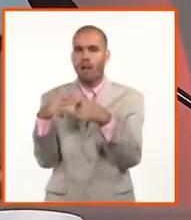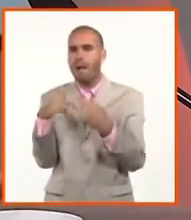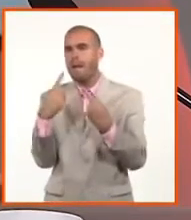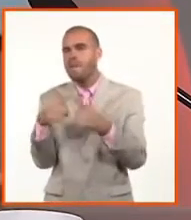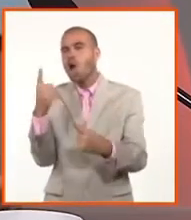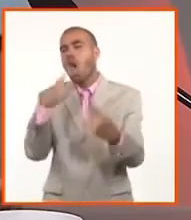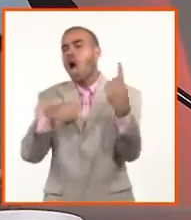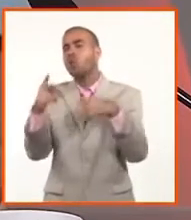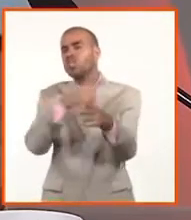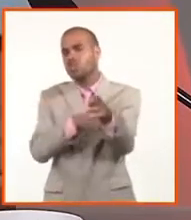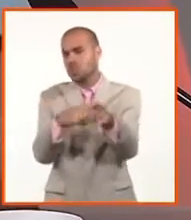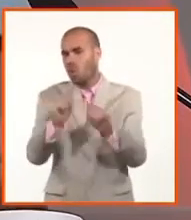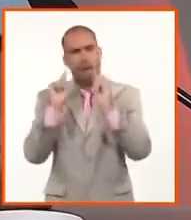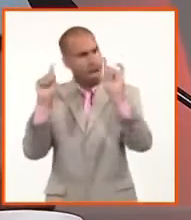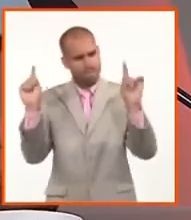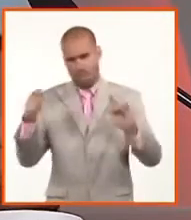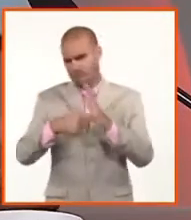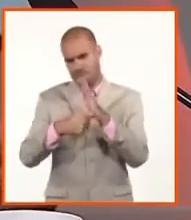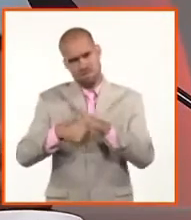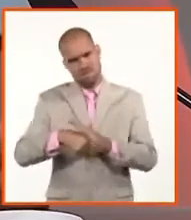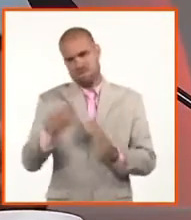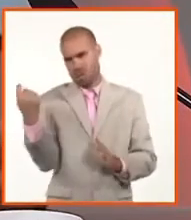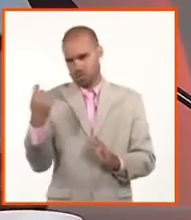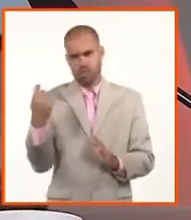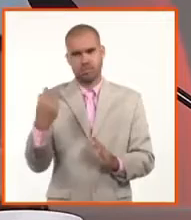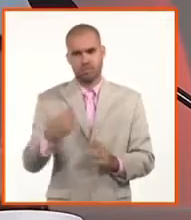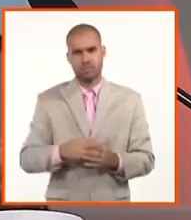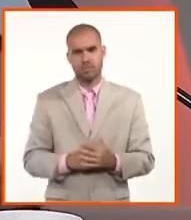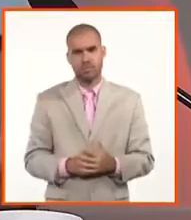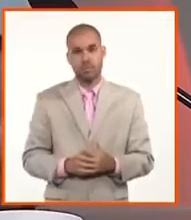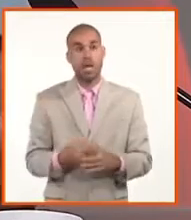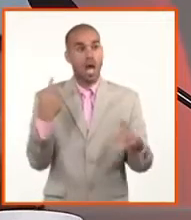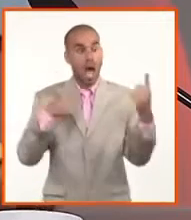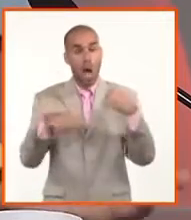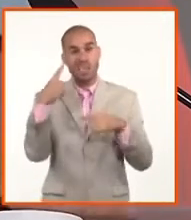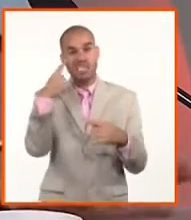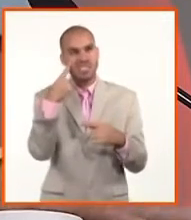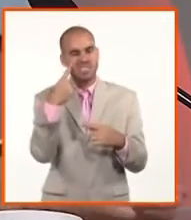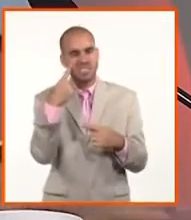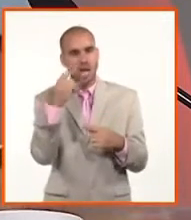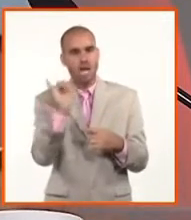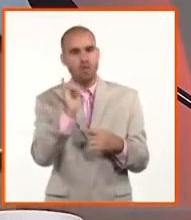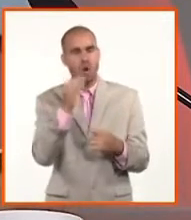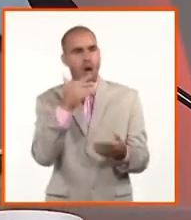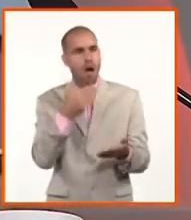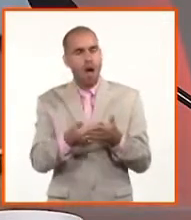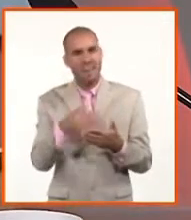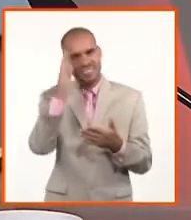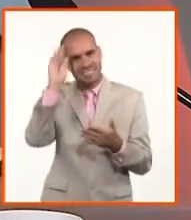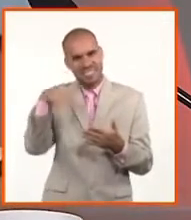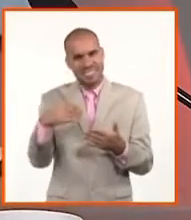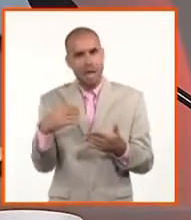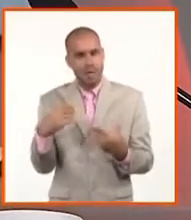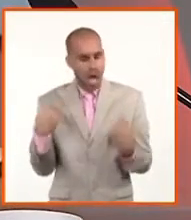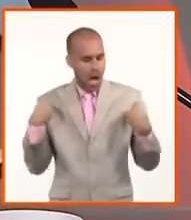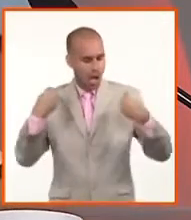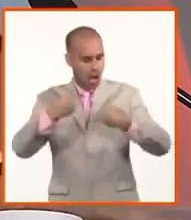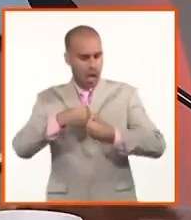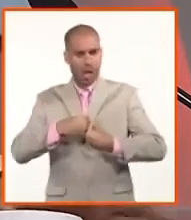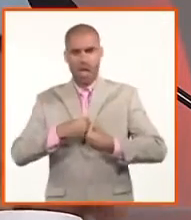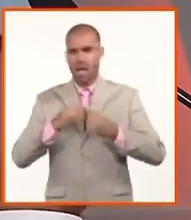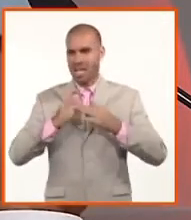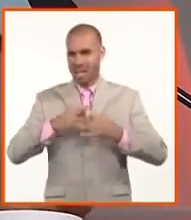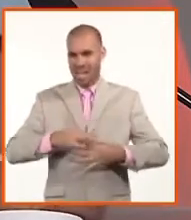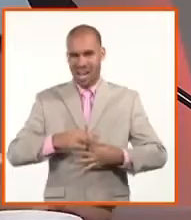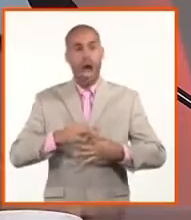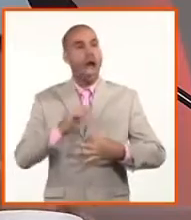ahí todo el tiempo. Ahora yo creo que resulta mucho más impactante encontrar las camisas ensangrentadas de Sergio y Luis,